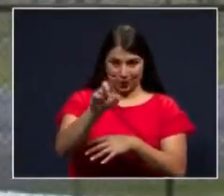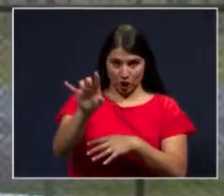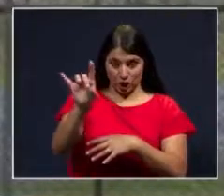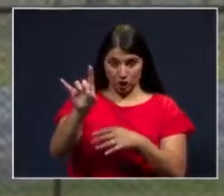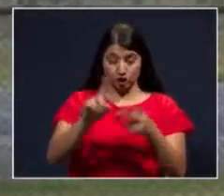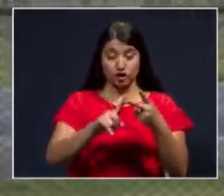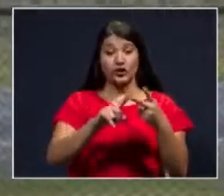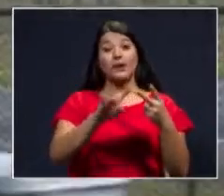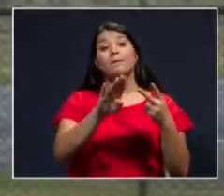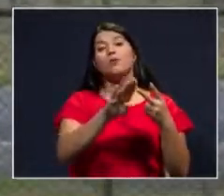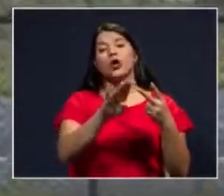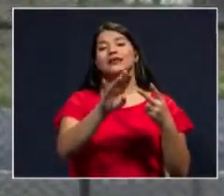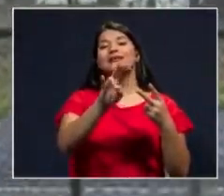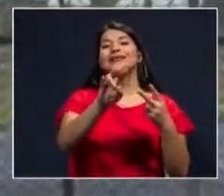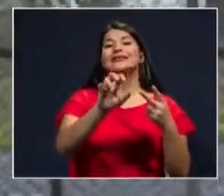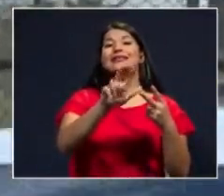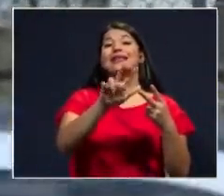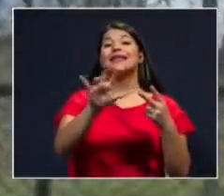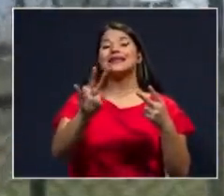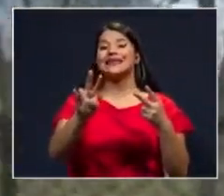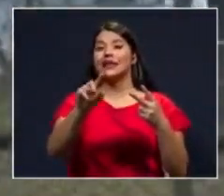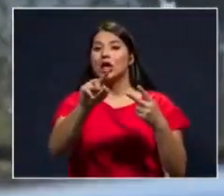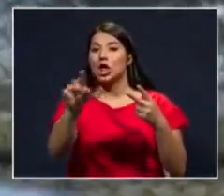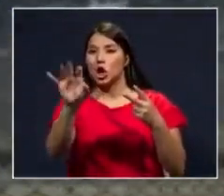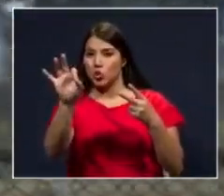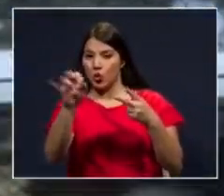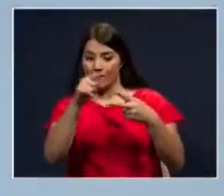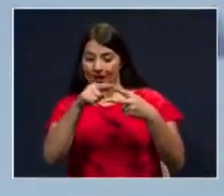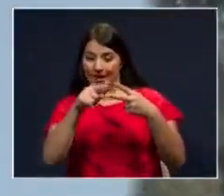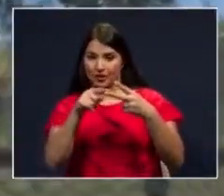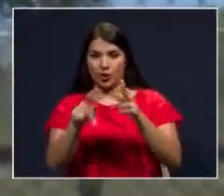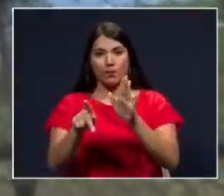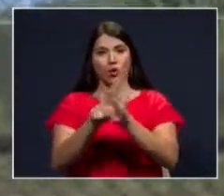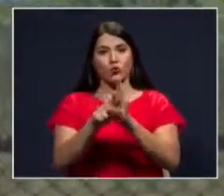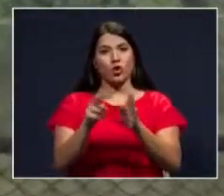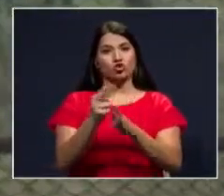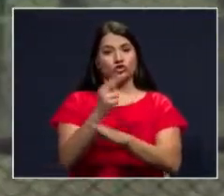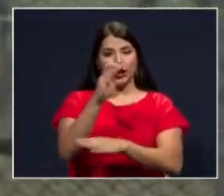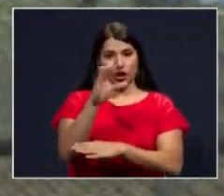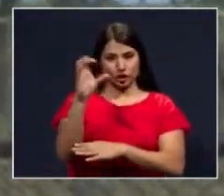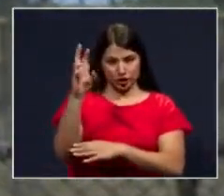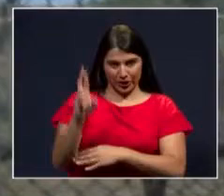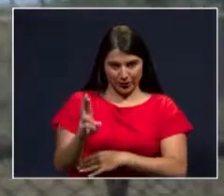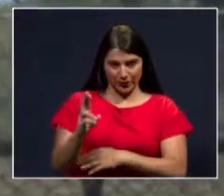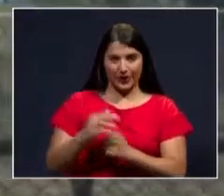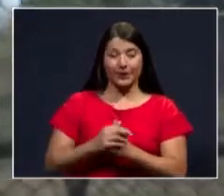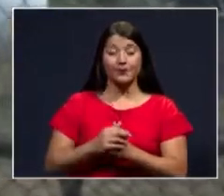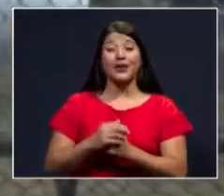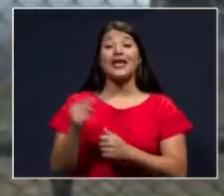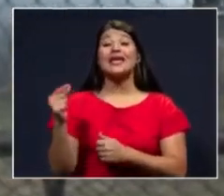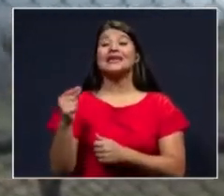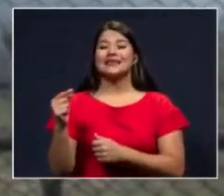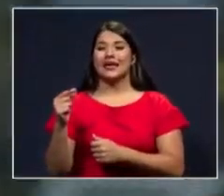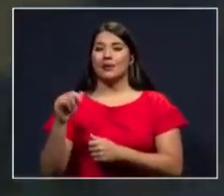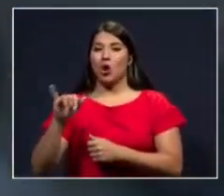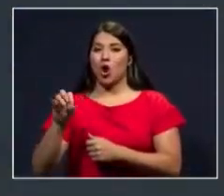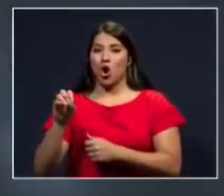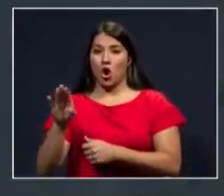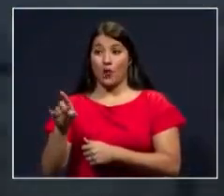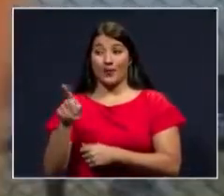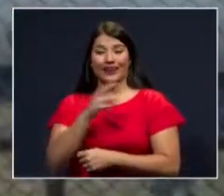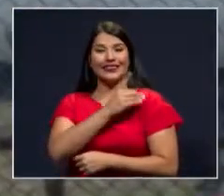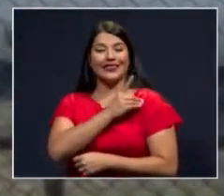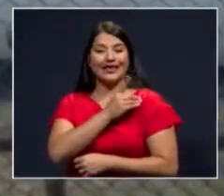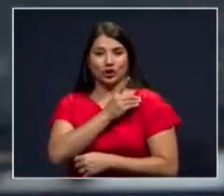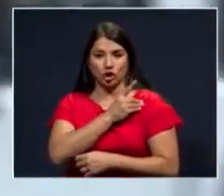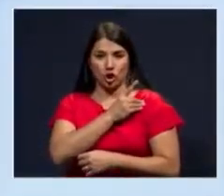737-8 y Boeing 737-9 serie MAX en nuestro país. Guillermo Hopp, director de Aviación Civil,